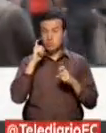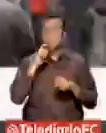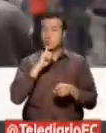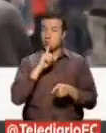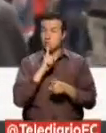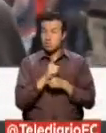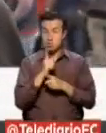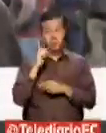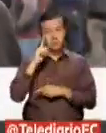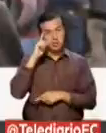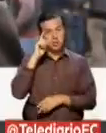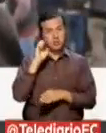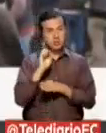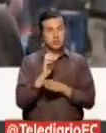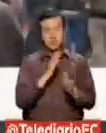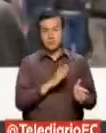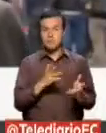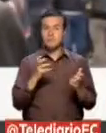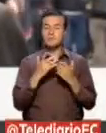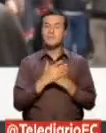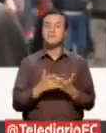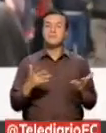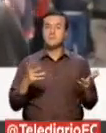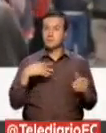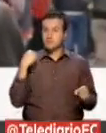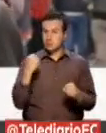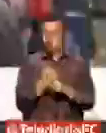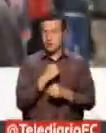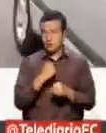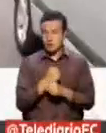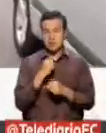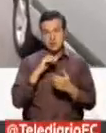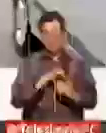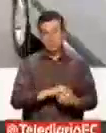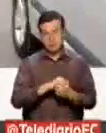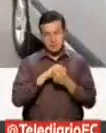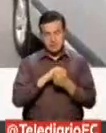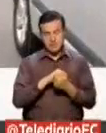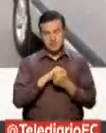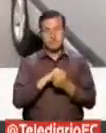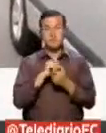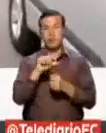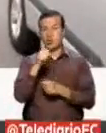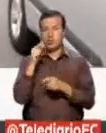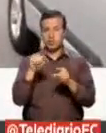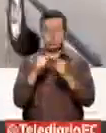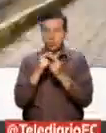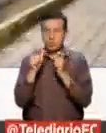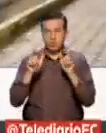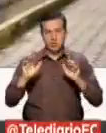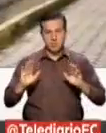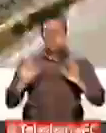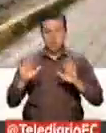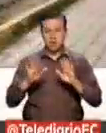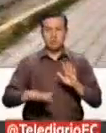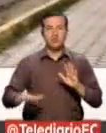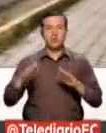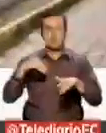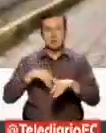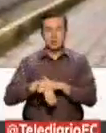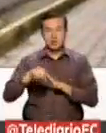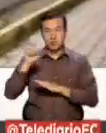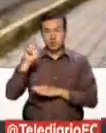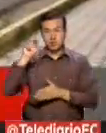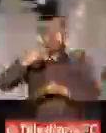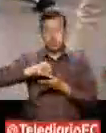Sin embargo, el gobierno nacional lo que está es dispuesto a trabajar de manera conjunta. Mientras que otro grupo de conductores se ubicó en el ingreso sur